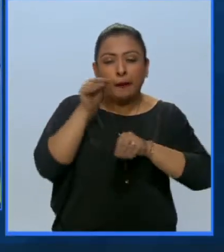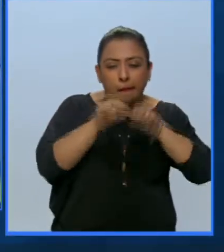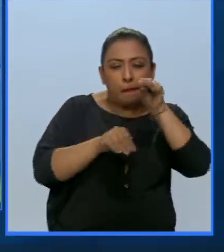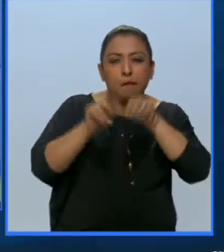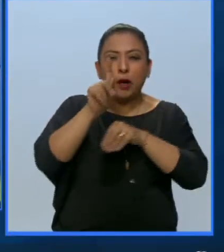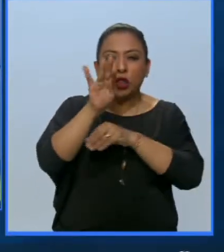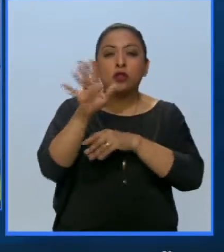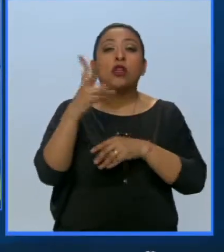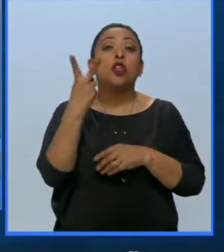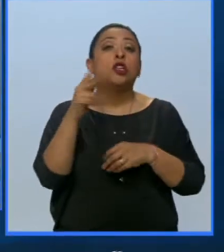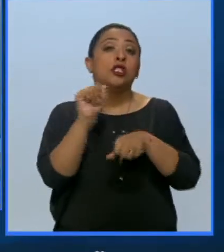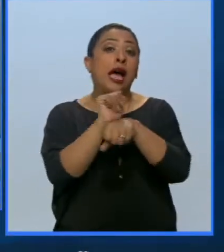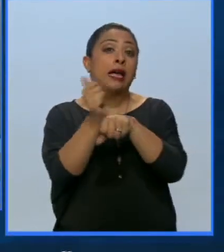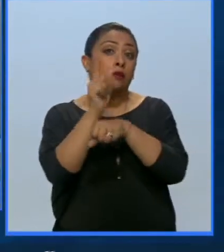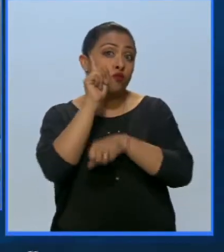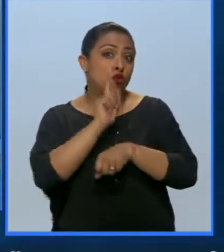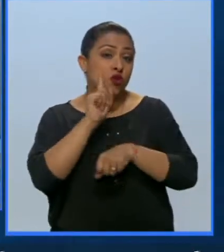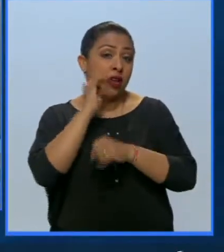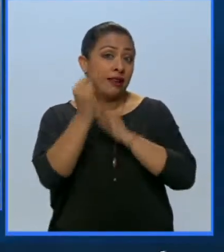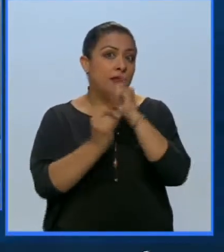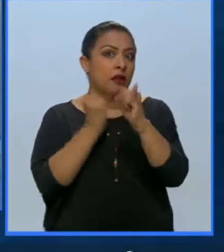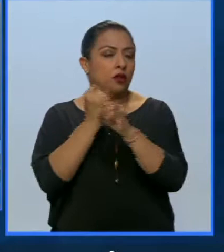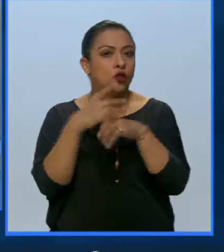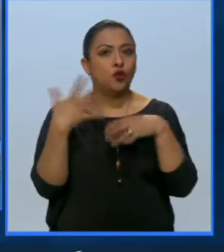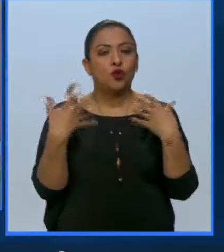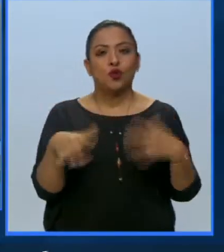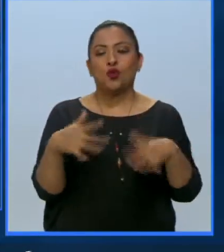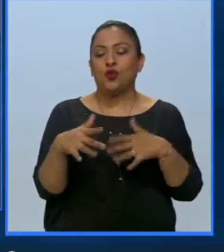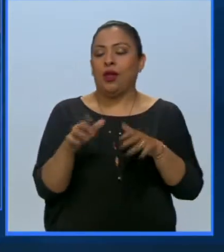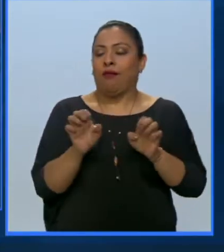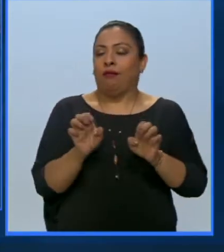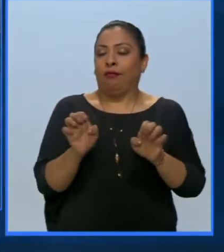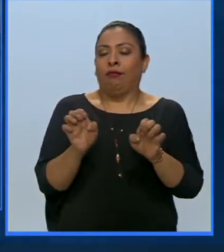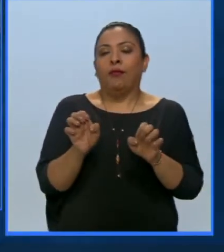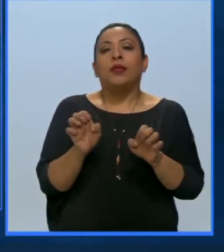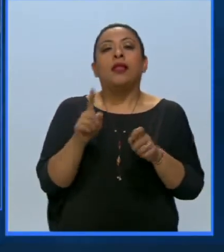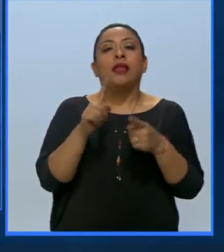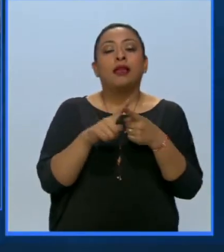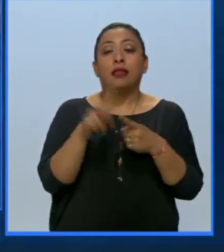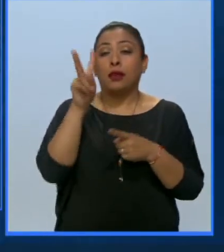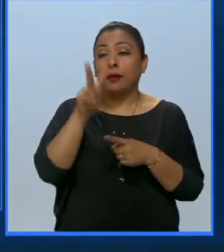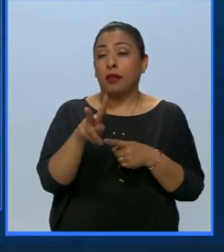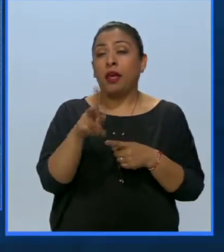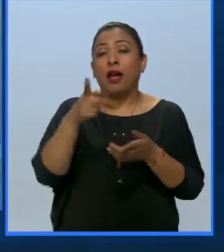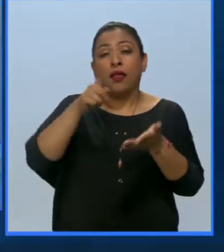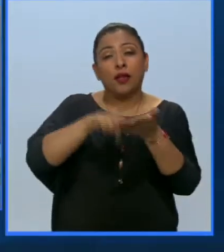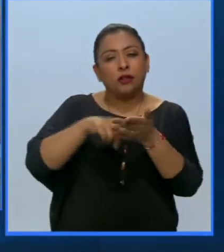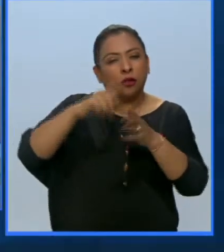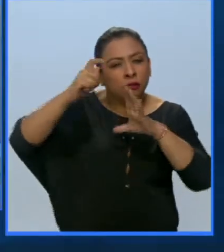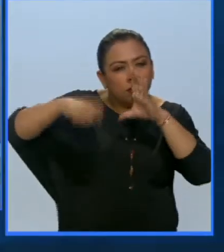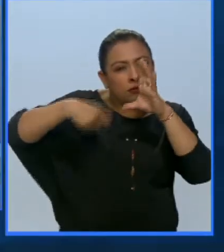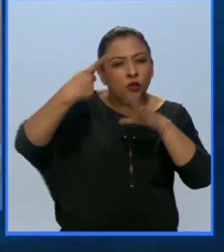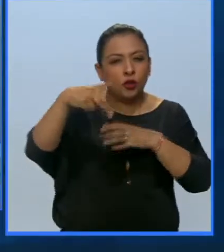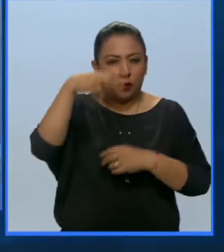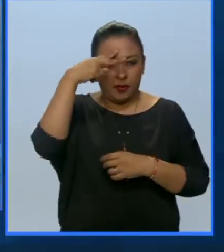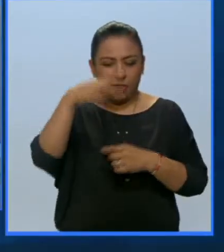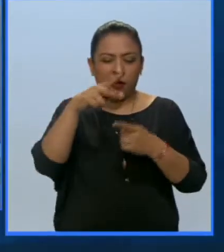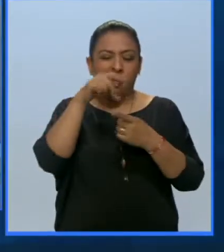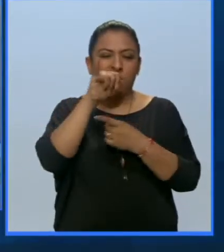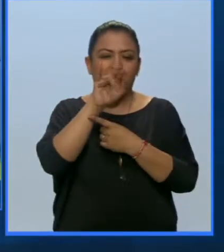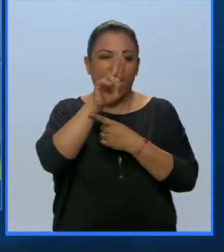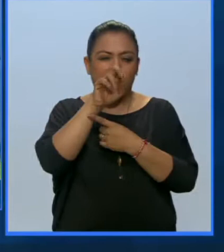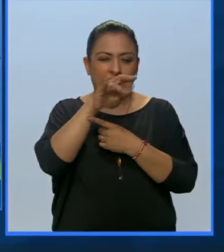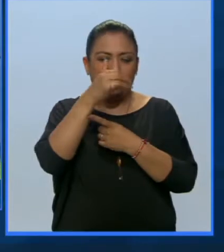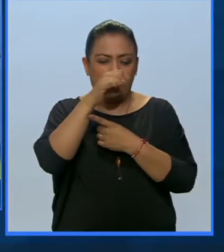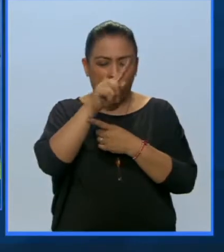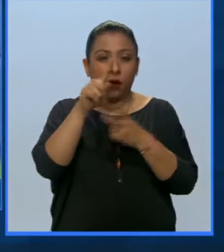2 actrices internacionales que fue un lujo tenerlas, que enriquecen además la cinematografía mexicana. Está Irene Jacob, que